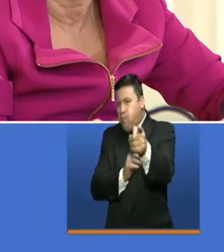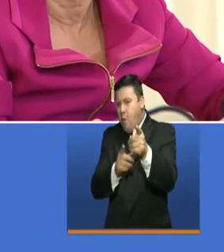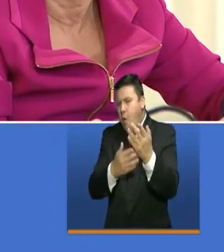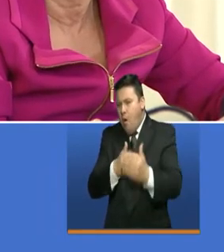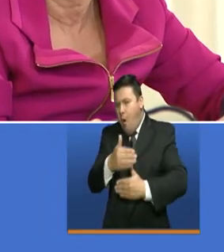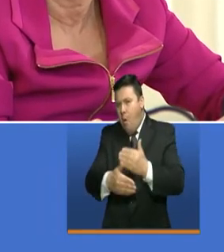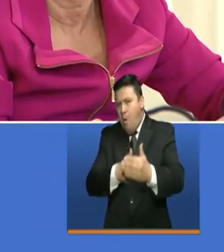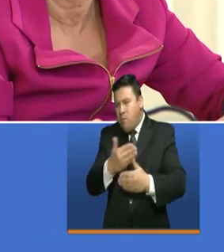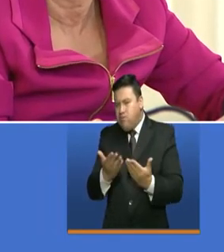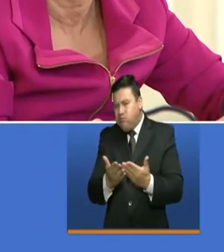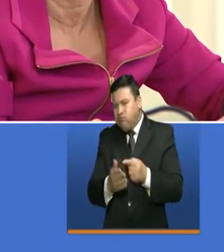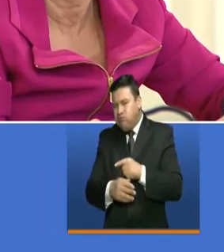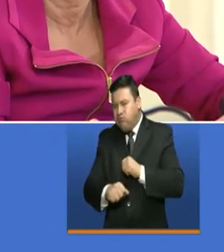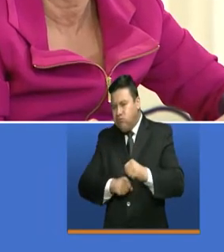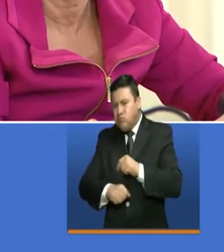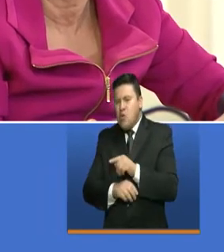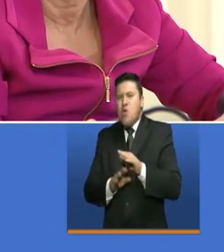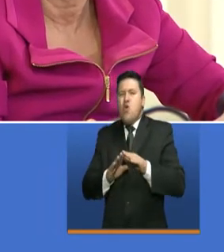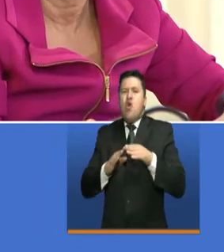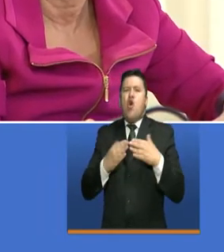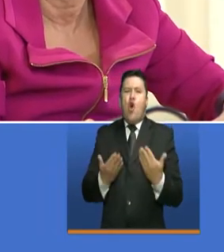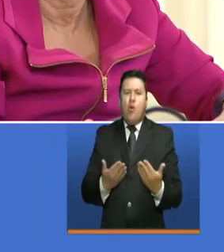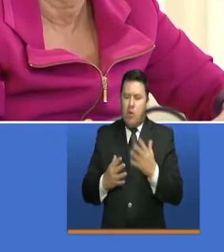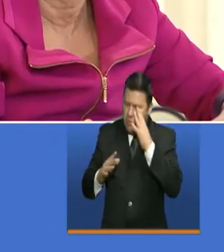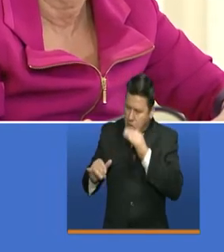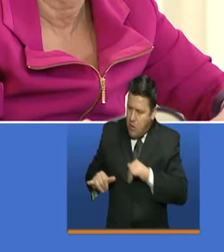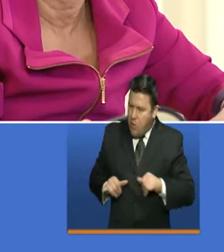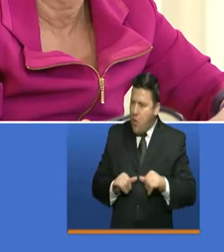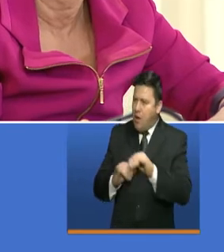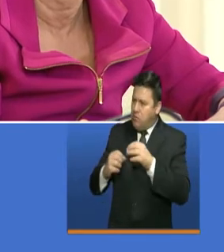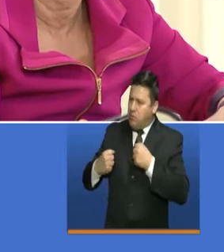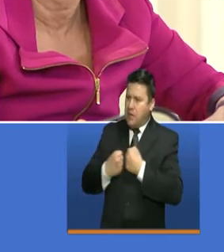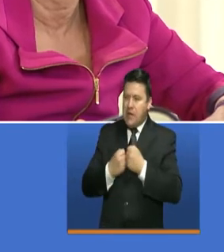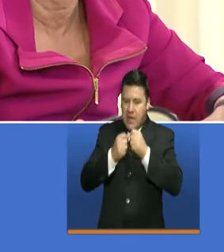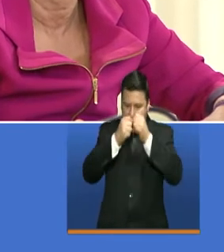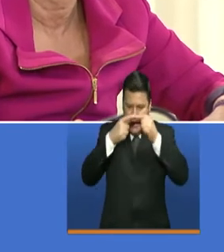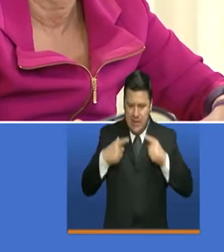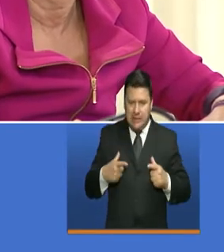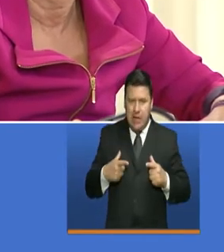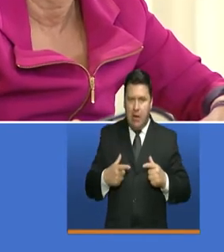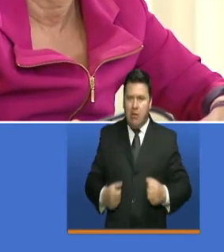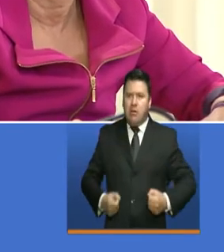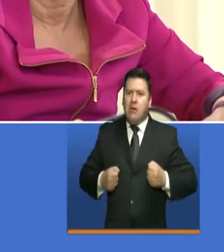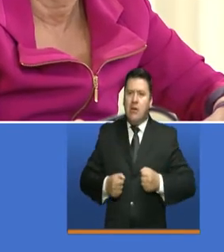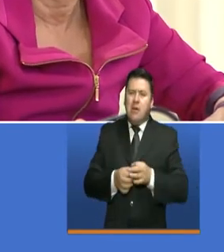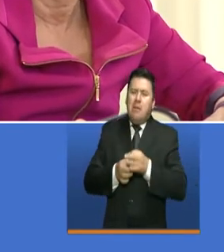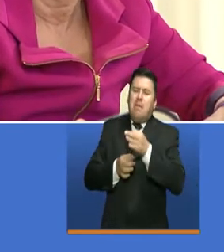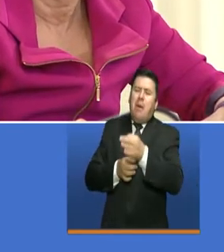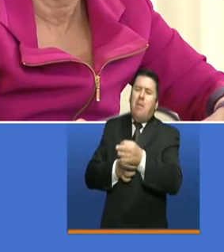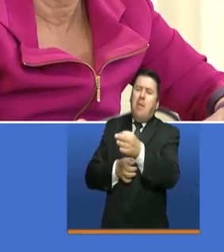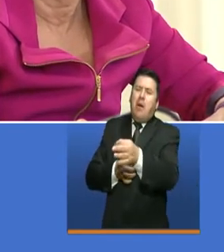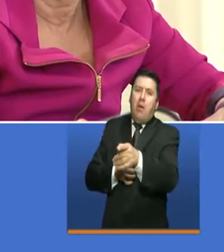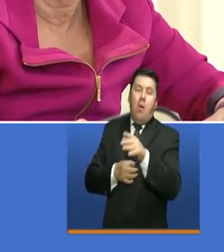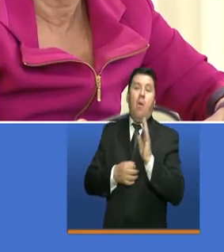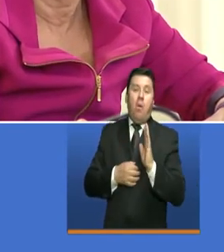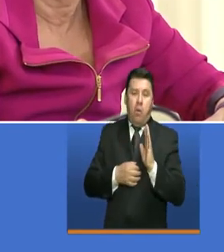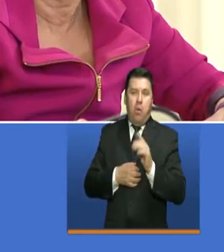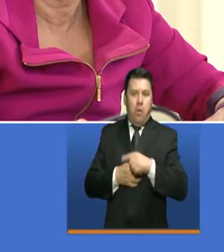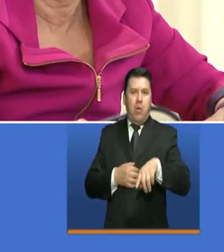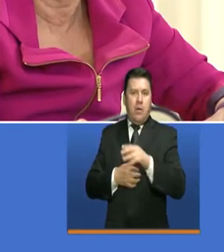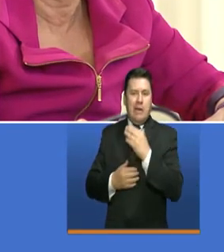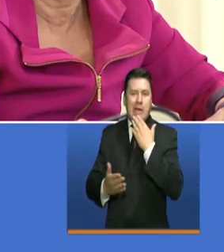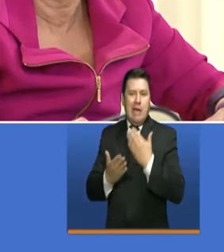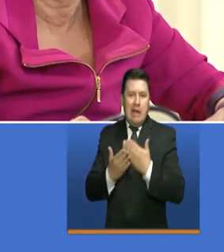avanzando esta iniciativa y cómo se está articulando también el Estado para llegar a los territorios, y que sea también esta una ocasión